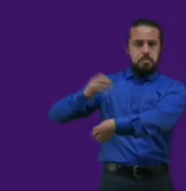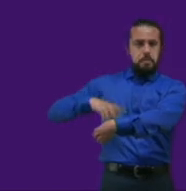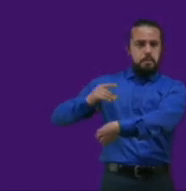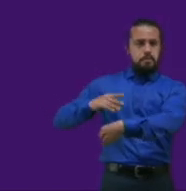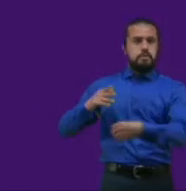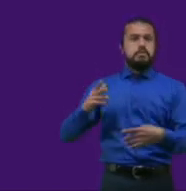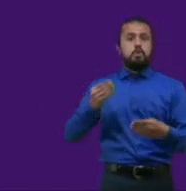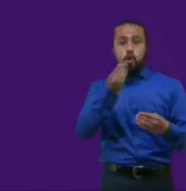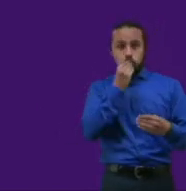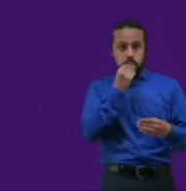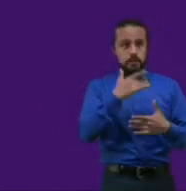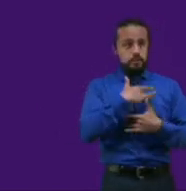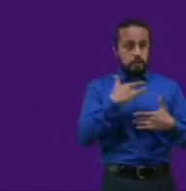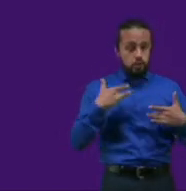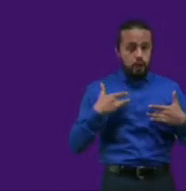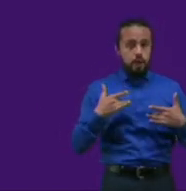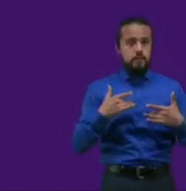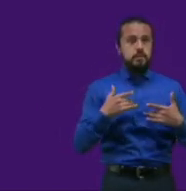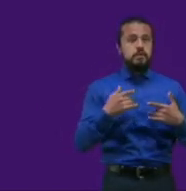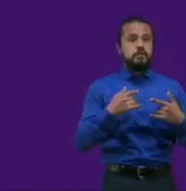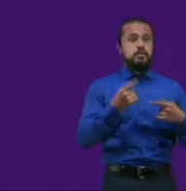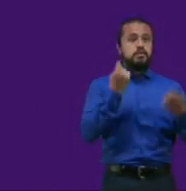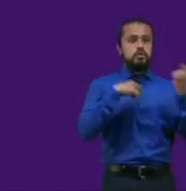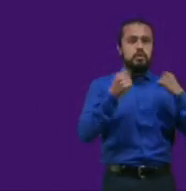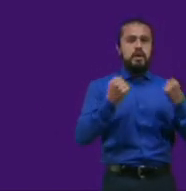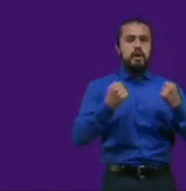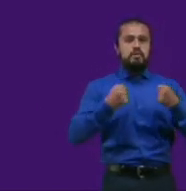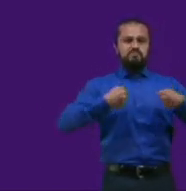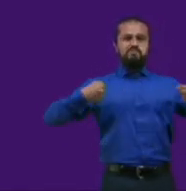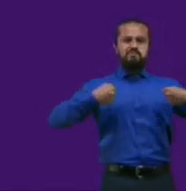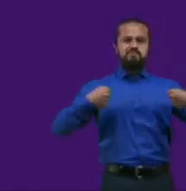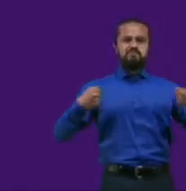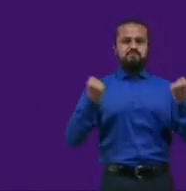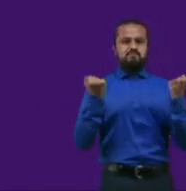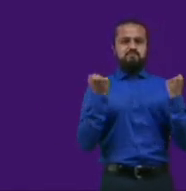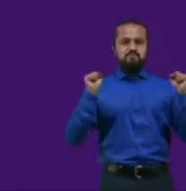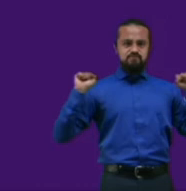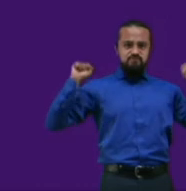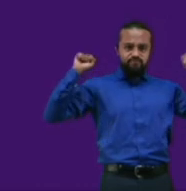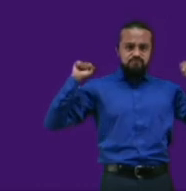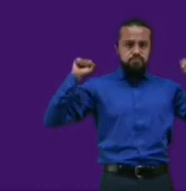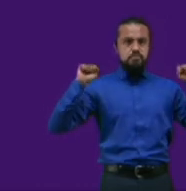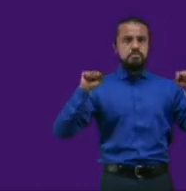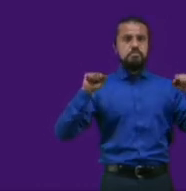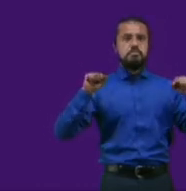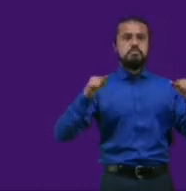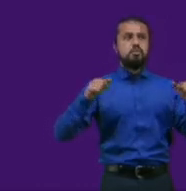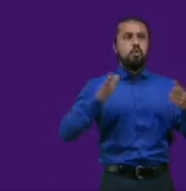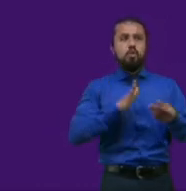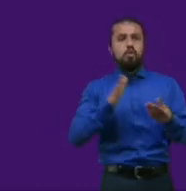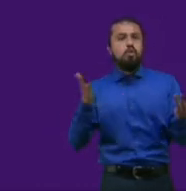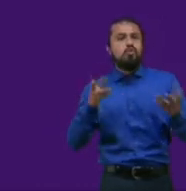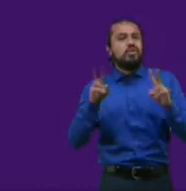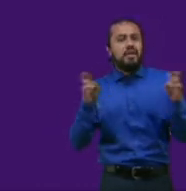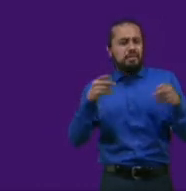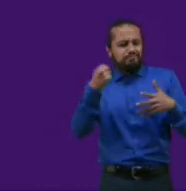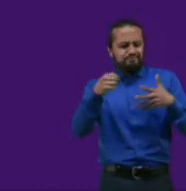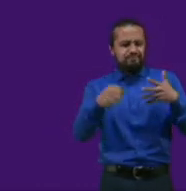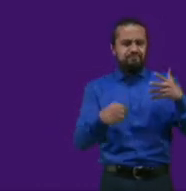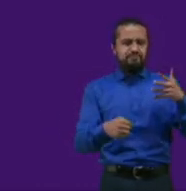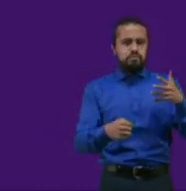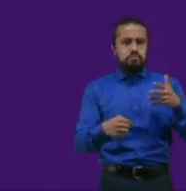saludable, ahora e-commerce, productos para hacer ejercicio, electrodomésticos, o sea, es de verdad, hablas con esos usuarios y te